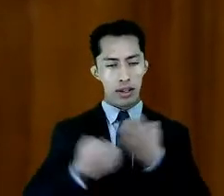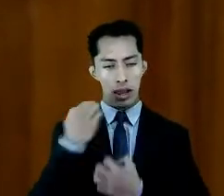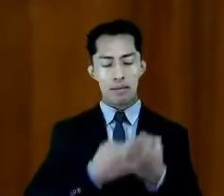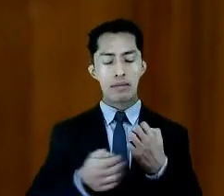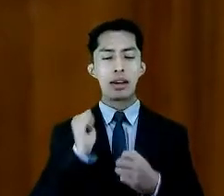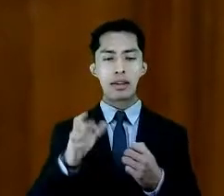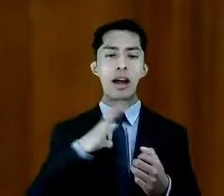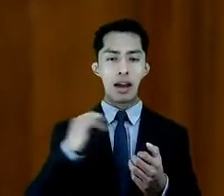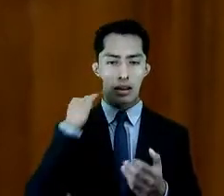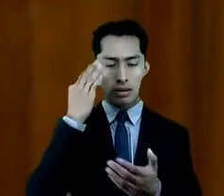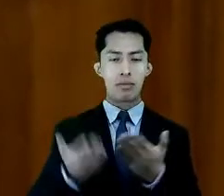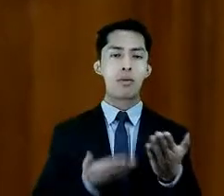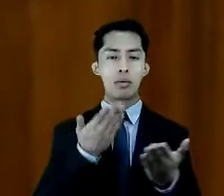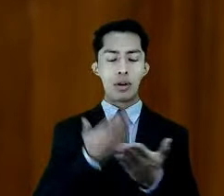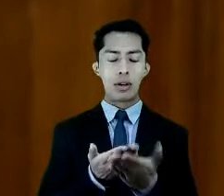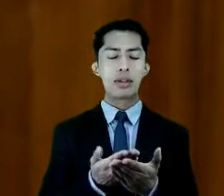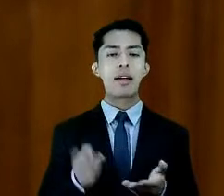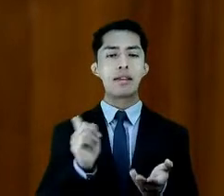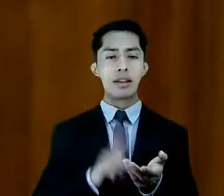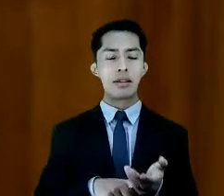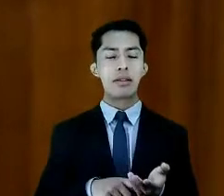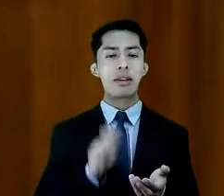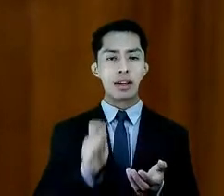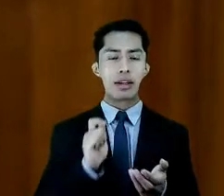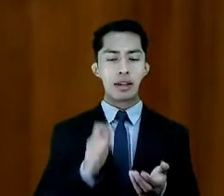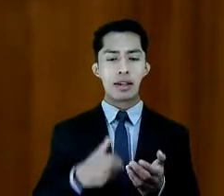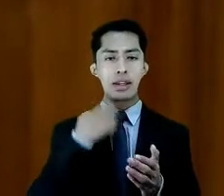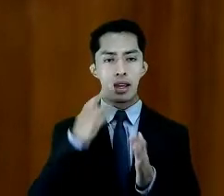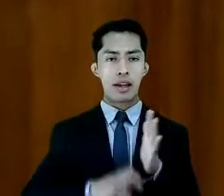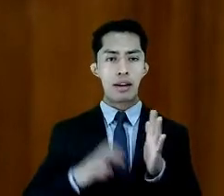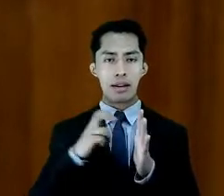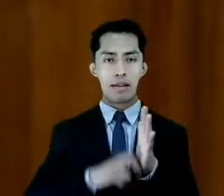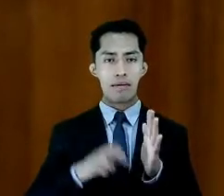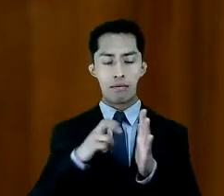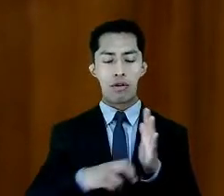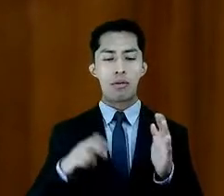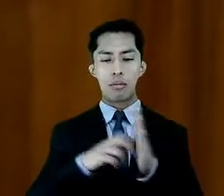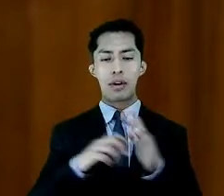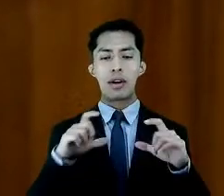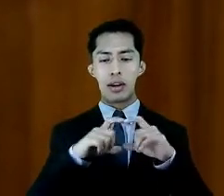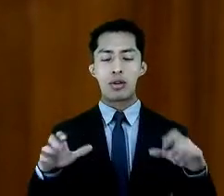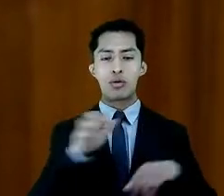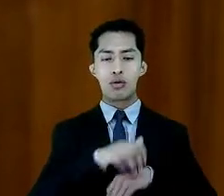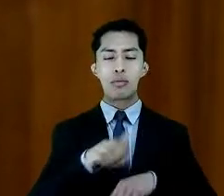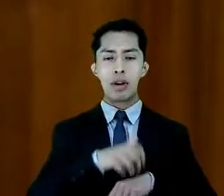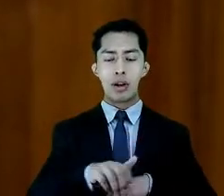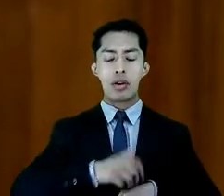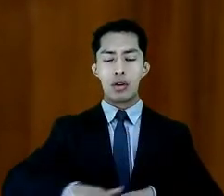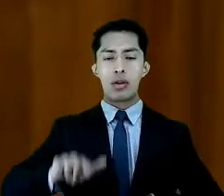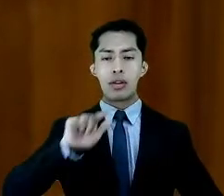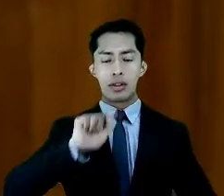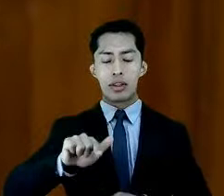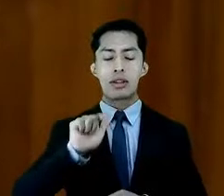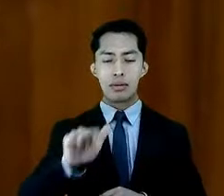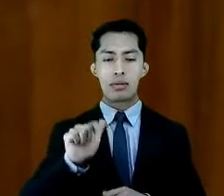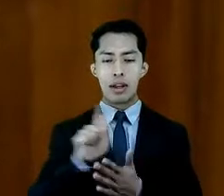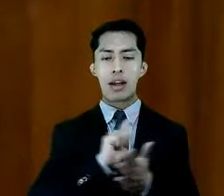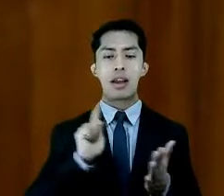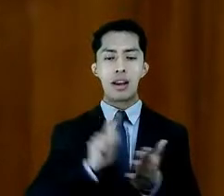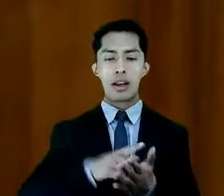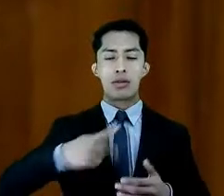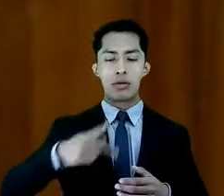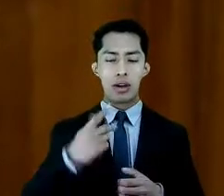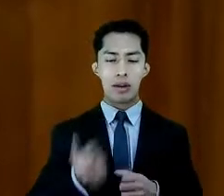la iniciativa con proyecto de decreto por el que se reforma la fracción 17ª de la Ley Orgánica